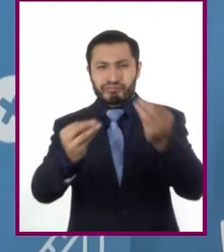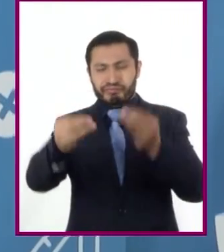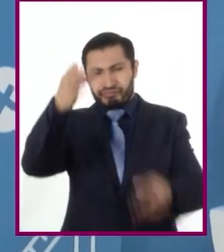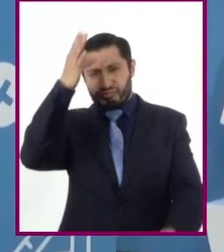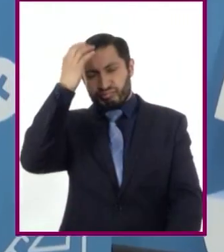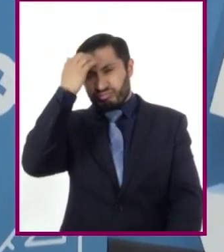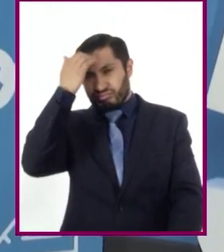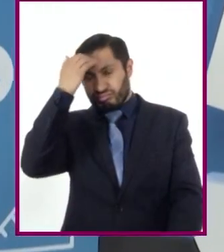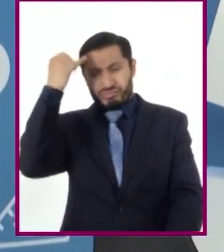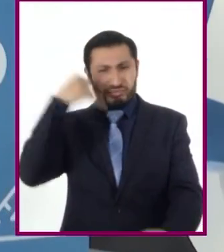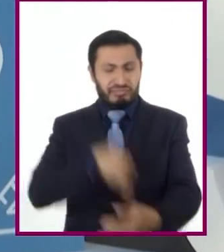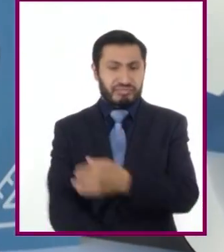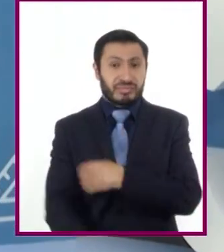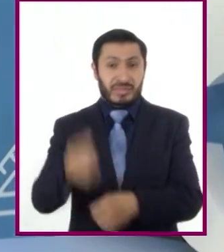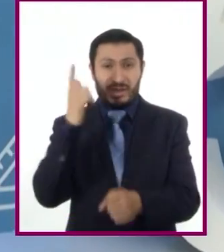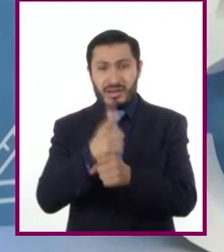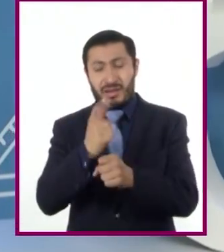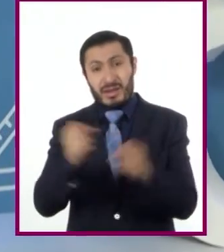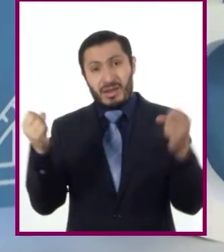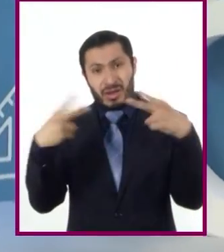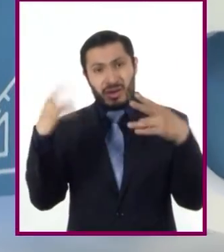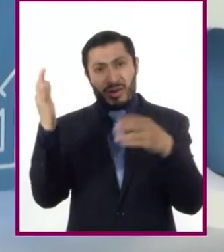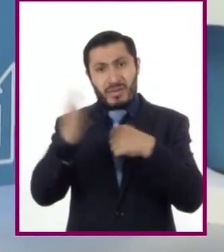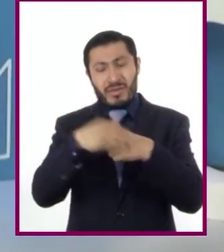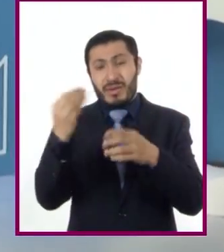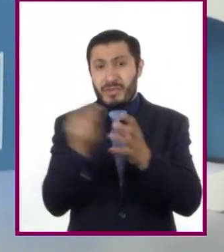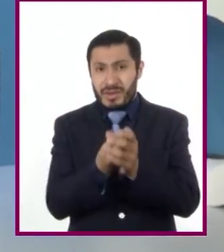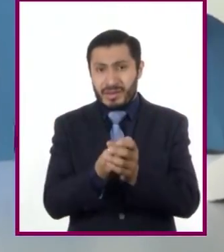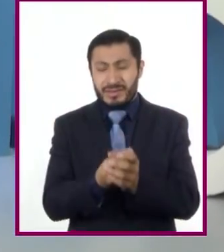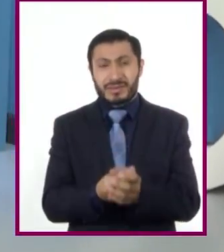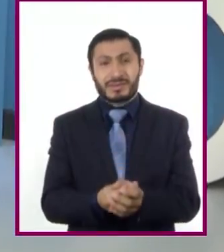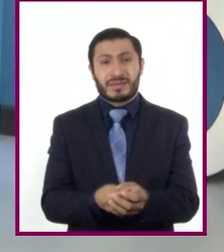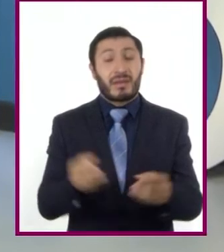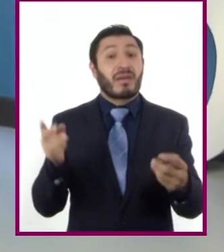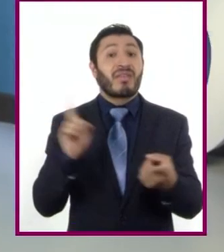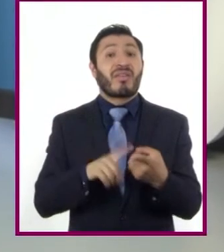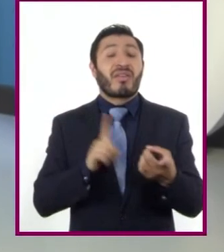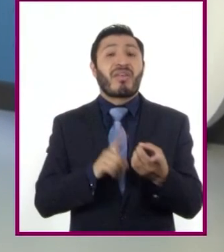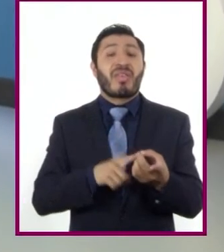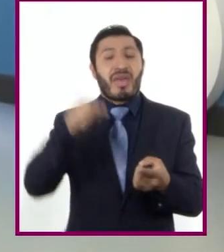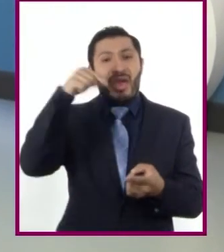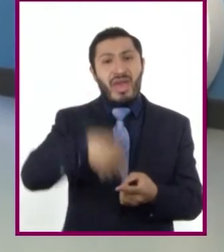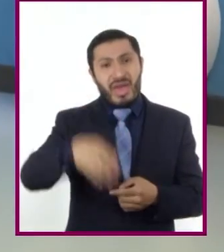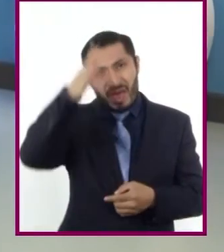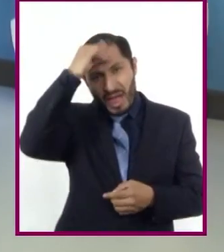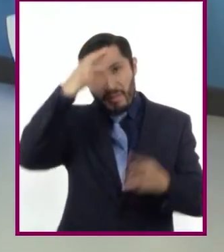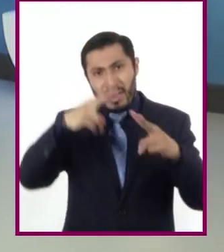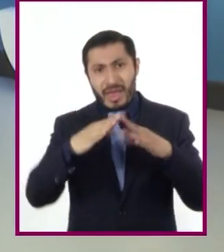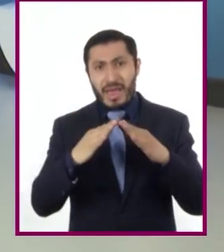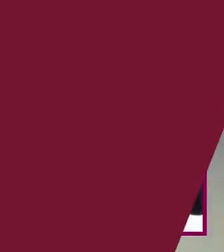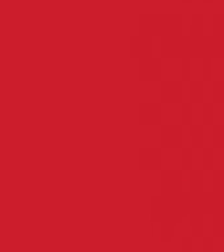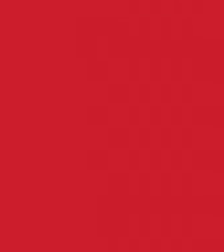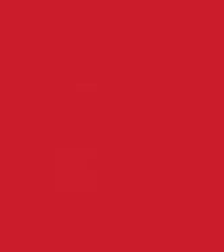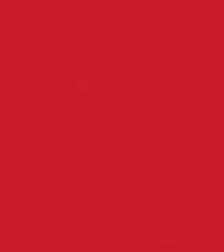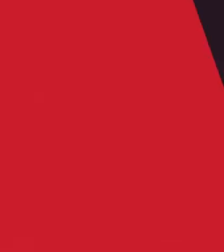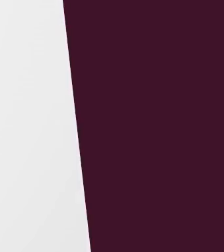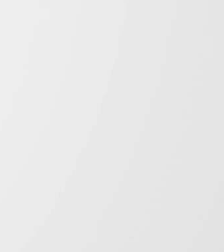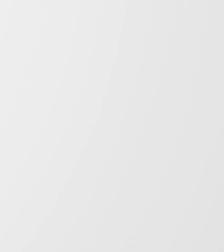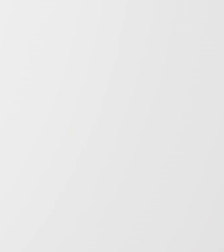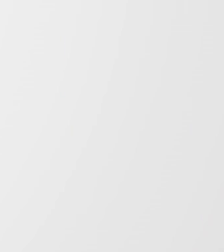descubrir. Así que nos vemos en la próxima sesión. ¿Dónde? Aquí, en Aprende en Casa 2.